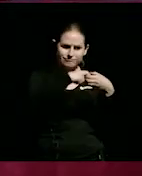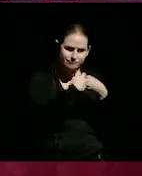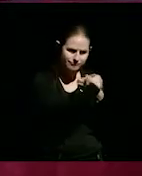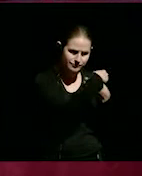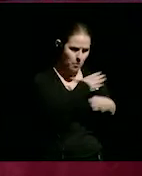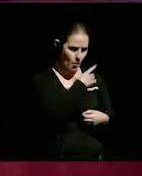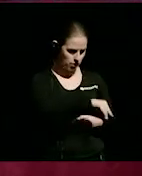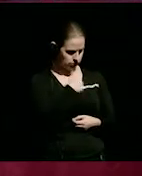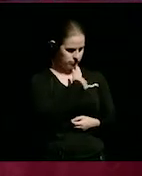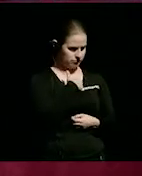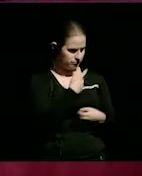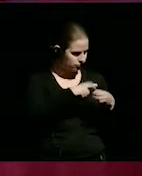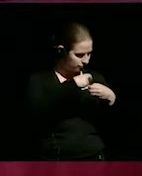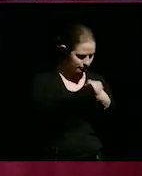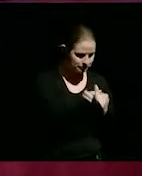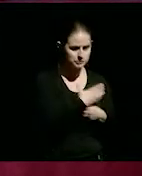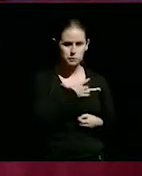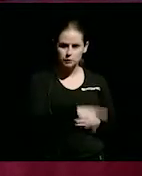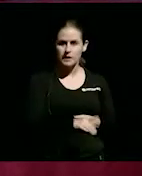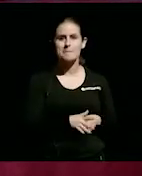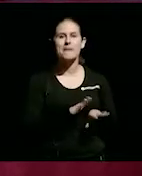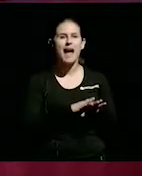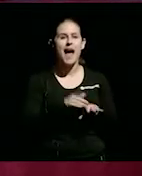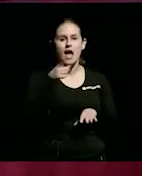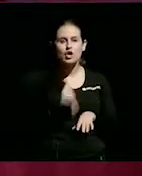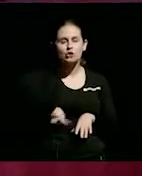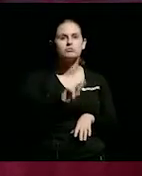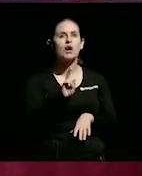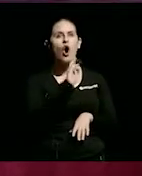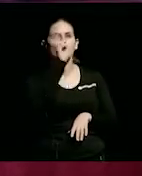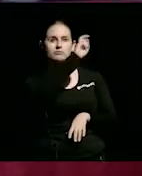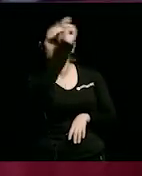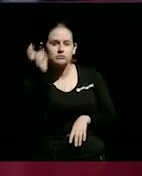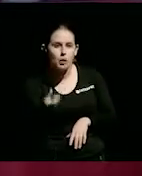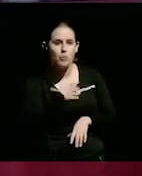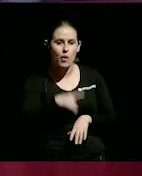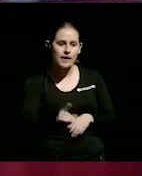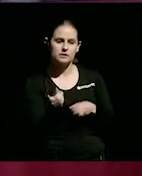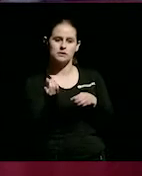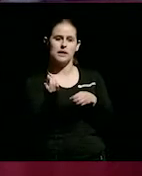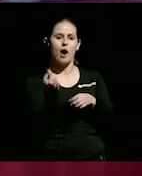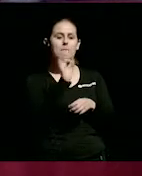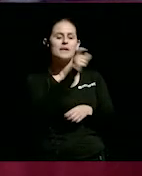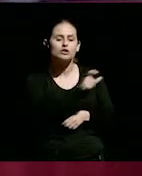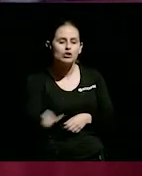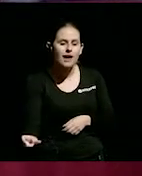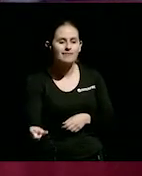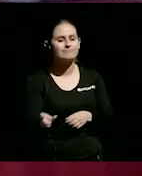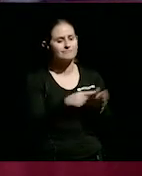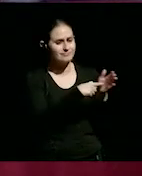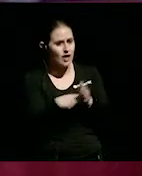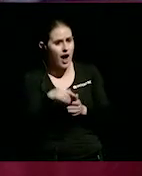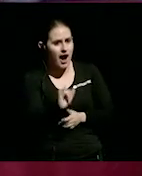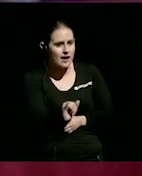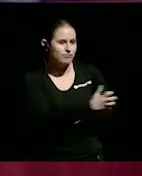y todo el pueblo se fascina de cómo podemos integrar a sus tradicionalmente más desfavorecidos dentro del público activo